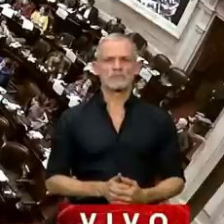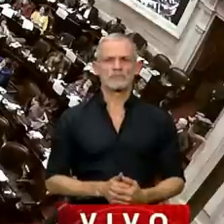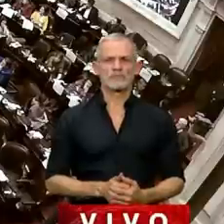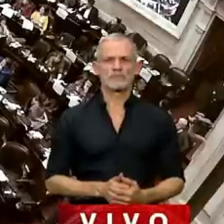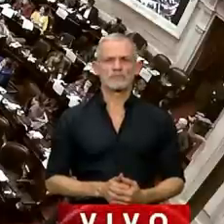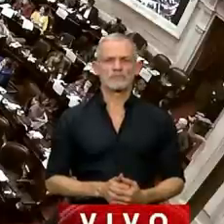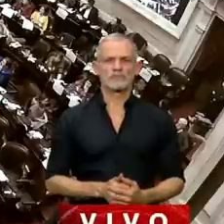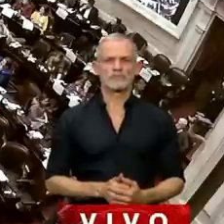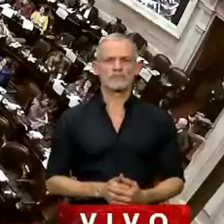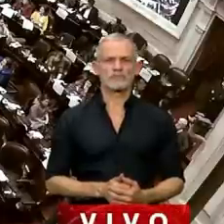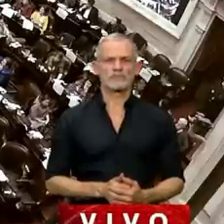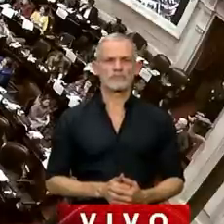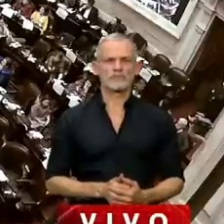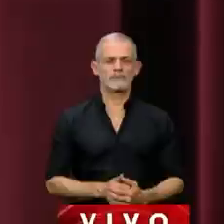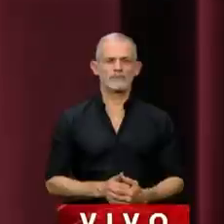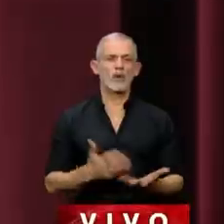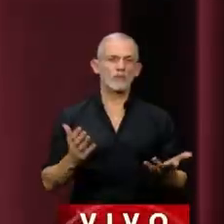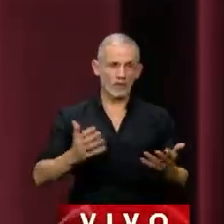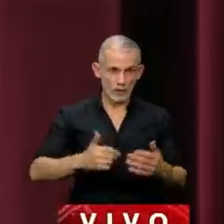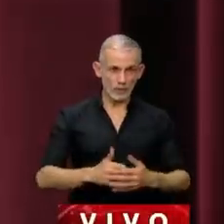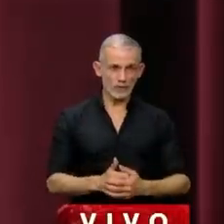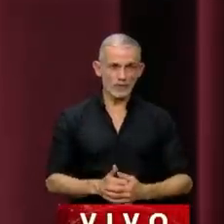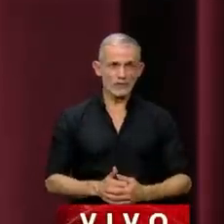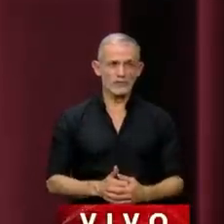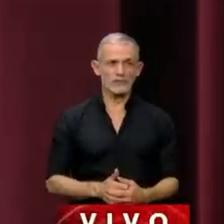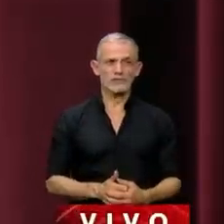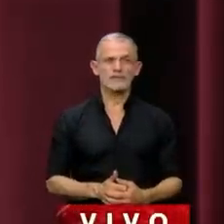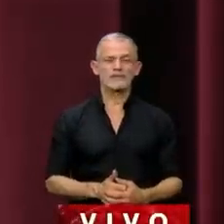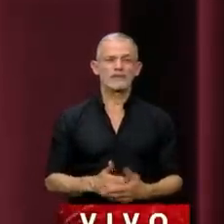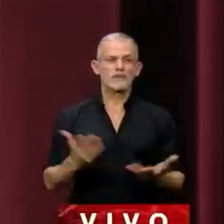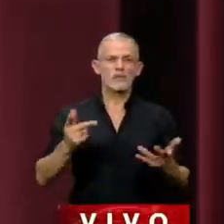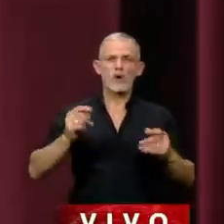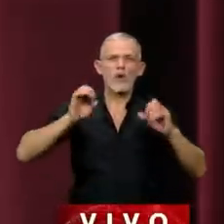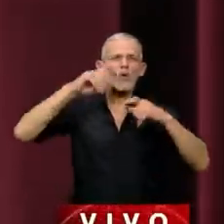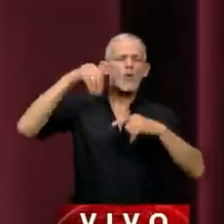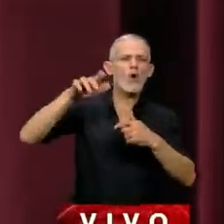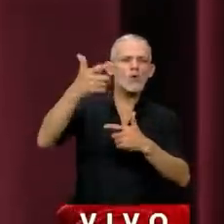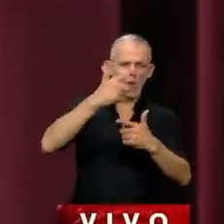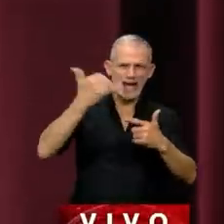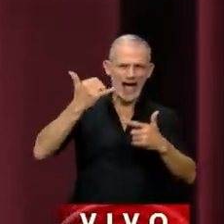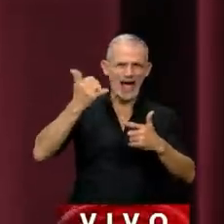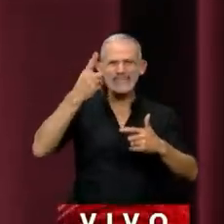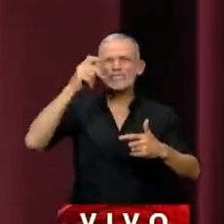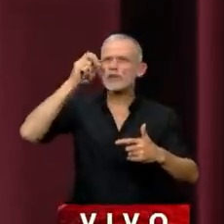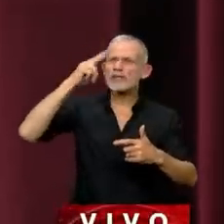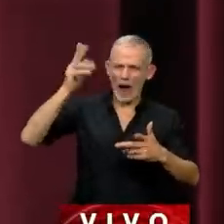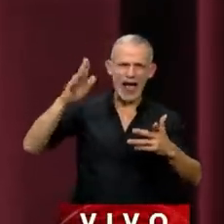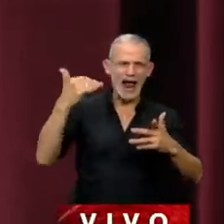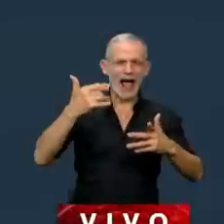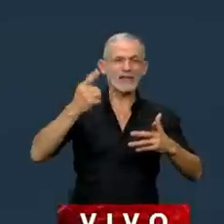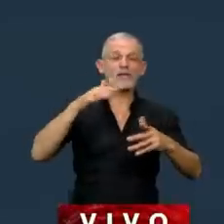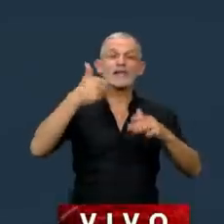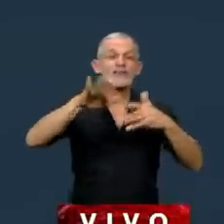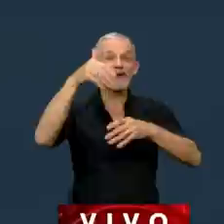Vuelta por sí, ¿no? Bueno, vamos a ver. No tenemos quórum. Sí, tenemos quórum. Se va a